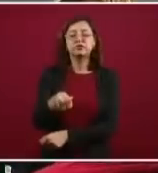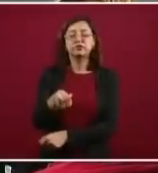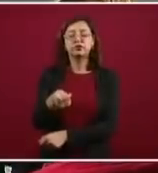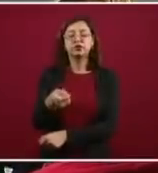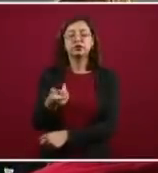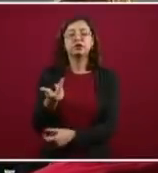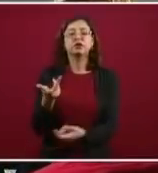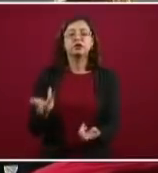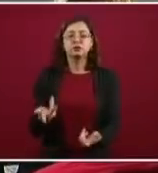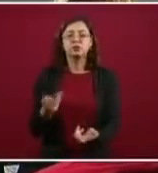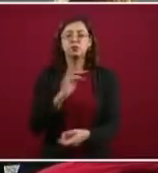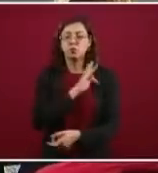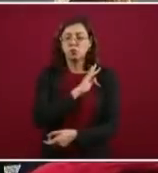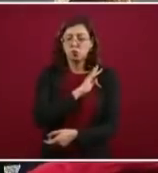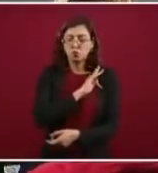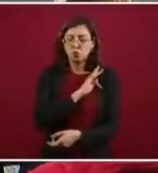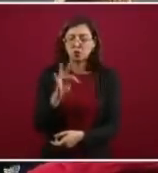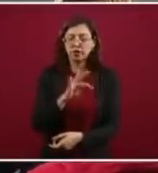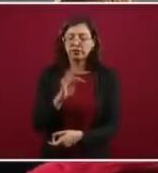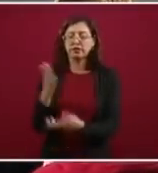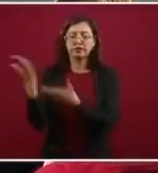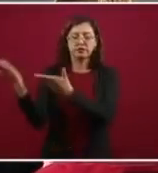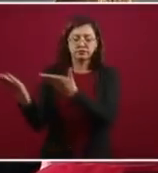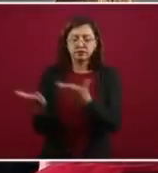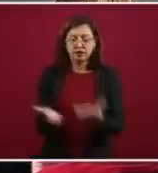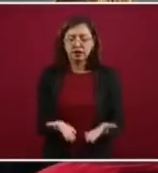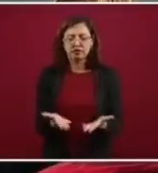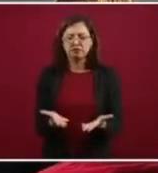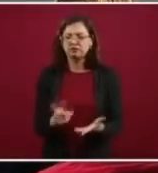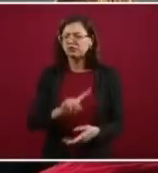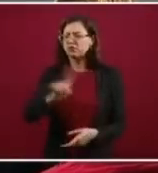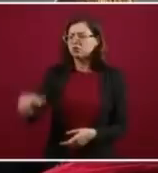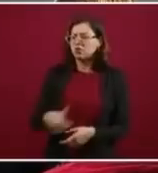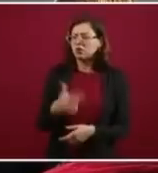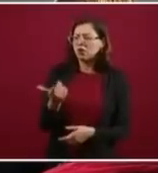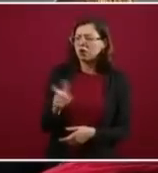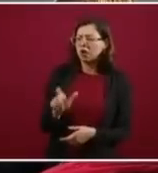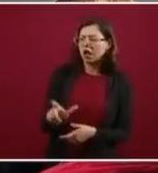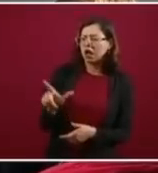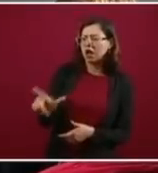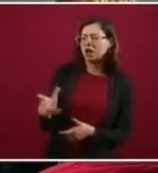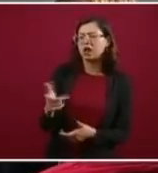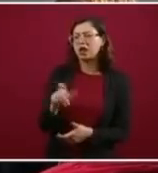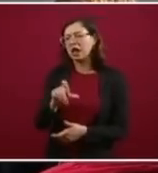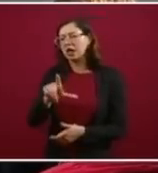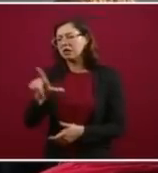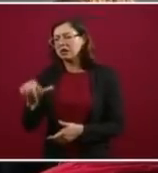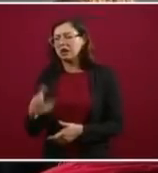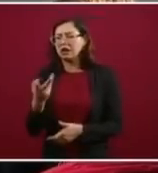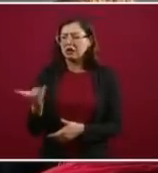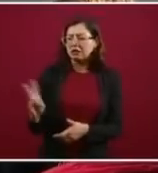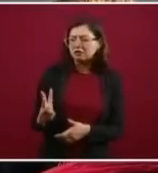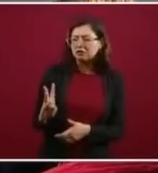las libertades de quienes reciben asilo,